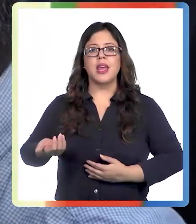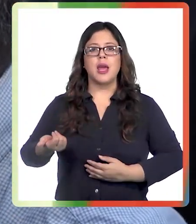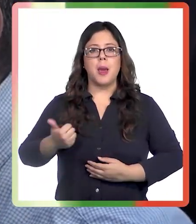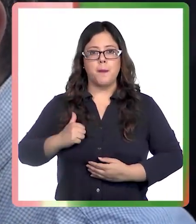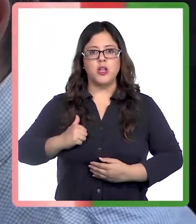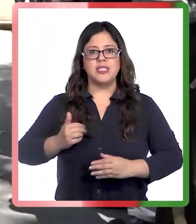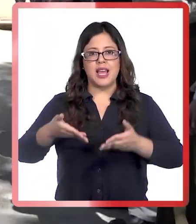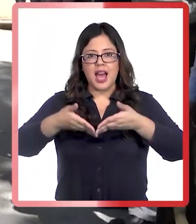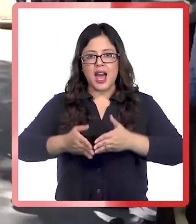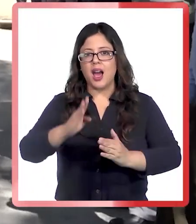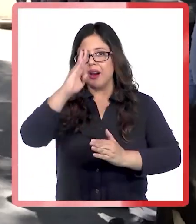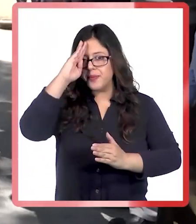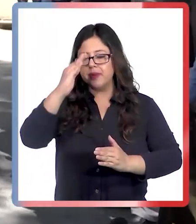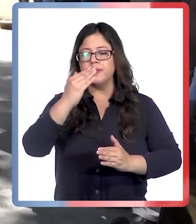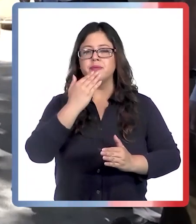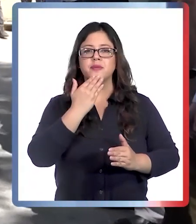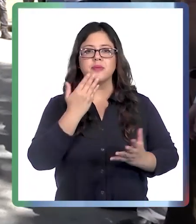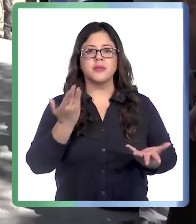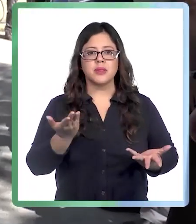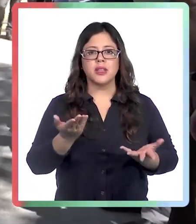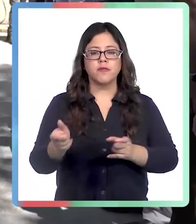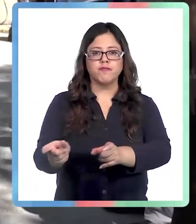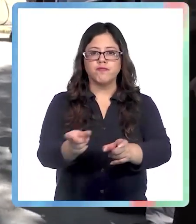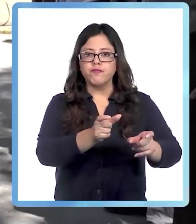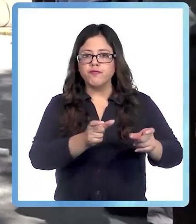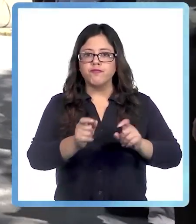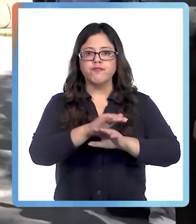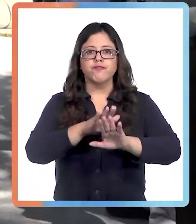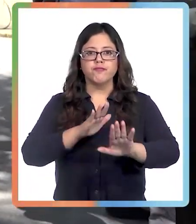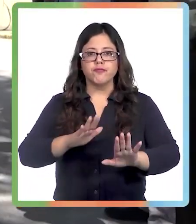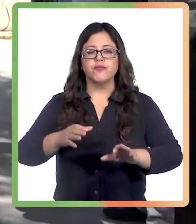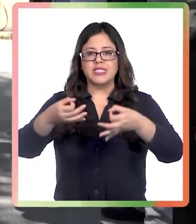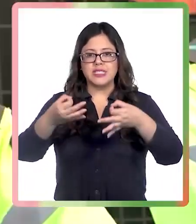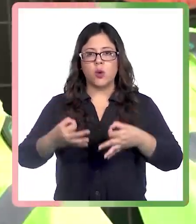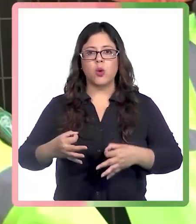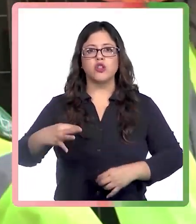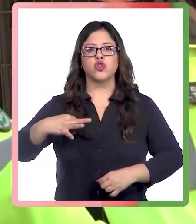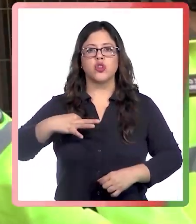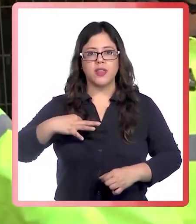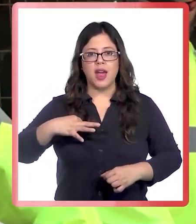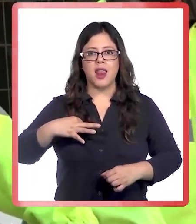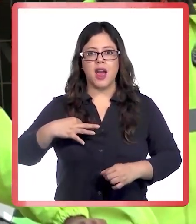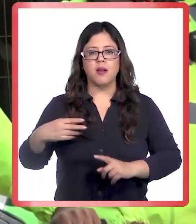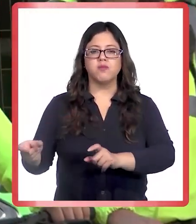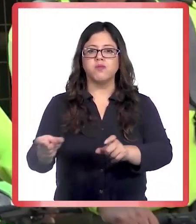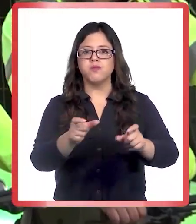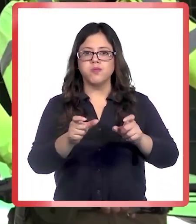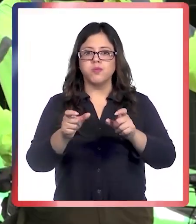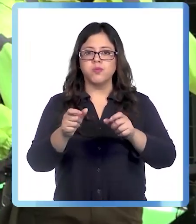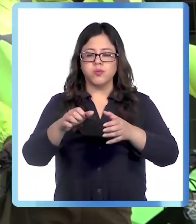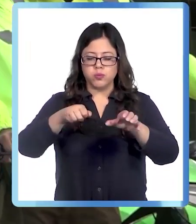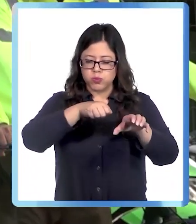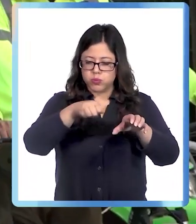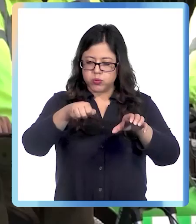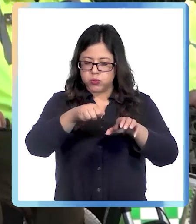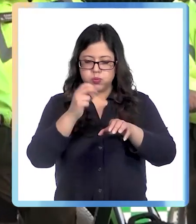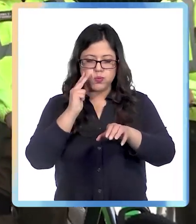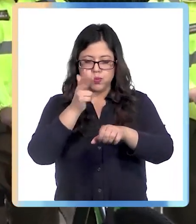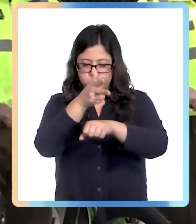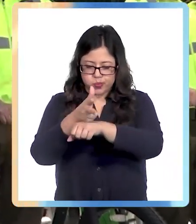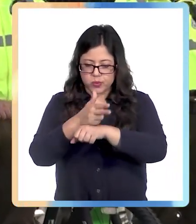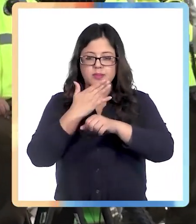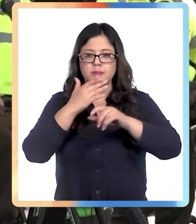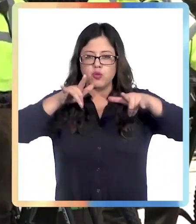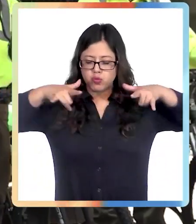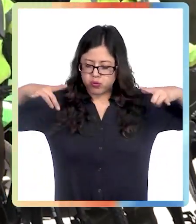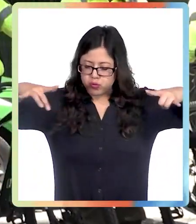lo que se suman también los patrullajes preventivos de seguridad ciudadana, monitoreo de televigilancia y la utilización de drones cuando la situación